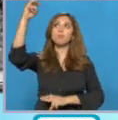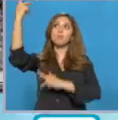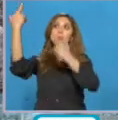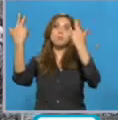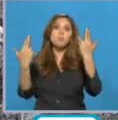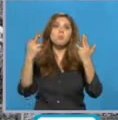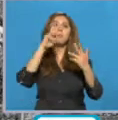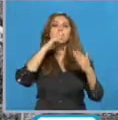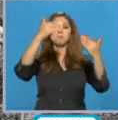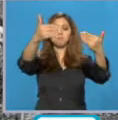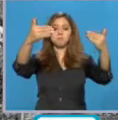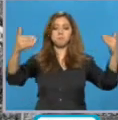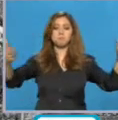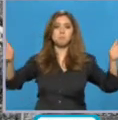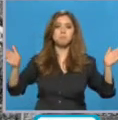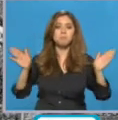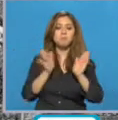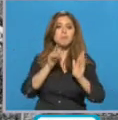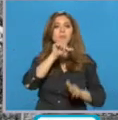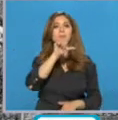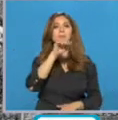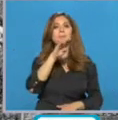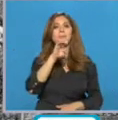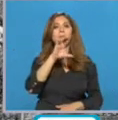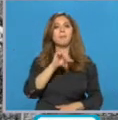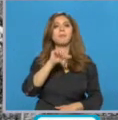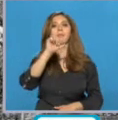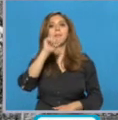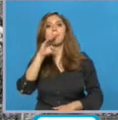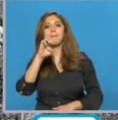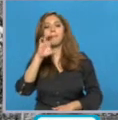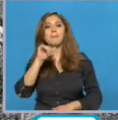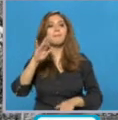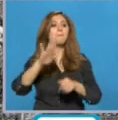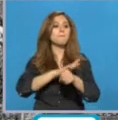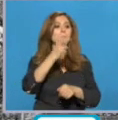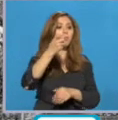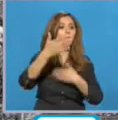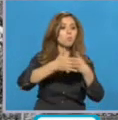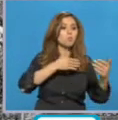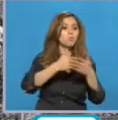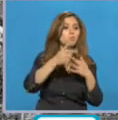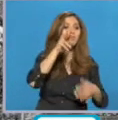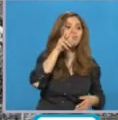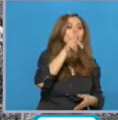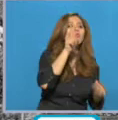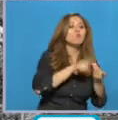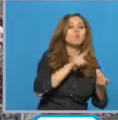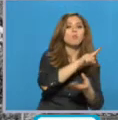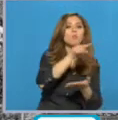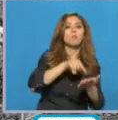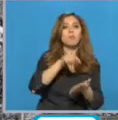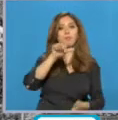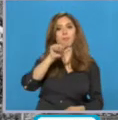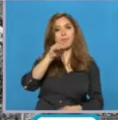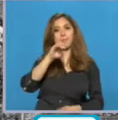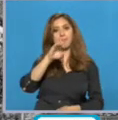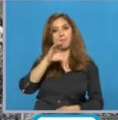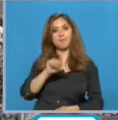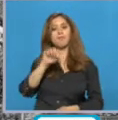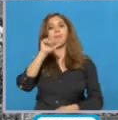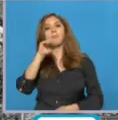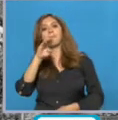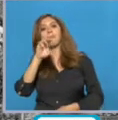la ubica en su casa de Amecameca. Por eso podemos ver actualmente esta residencia en Amecameca. Y la viuda después